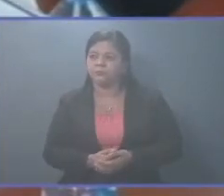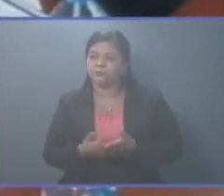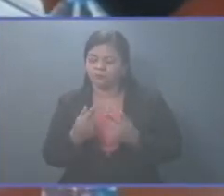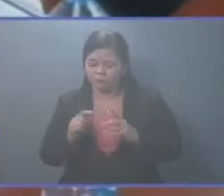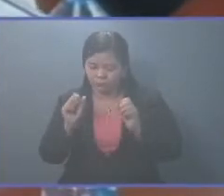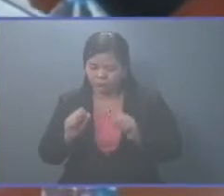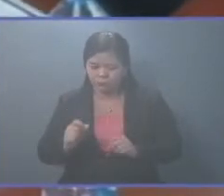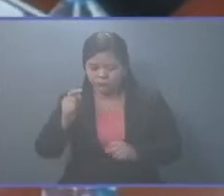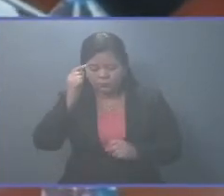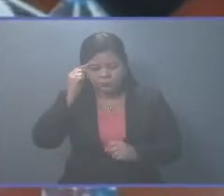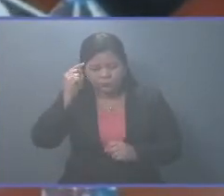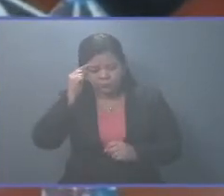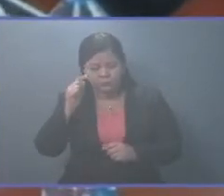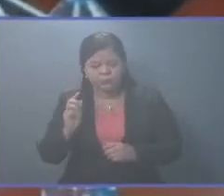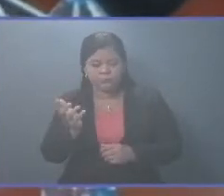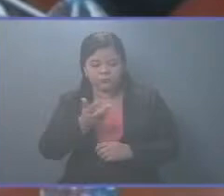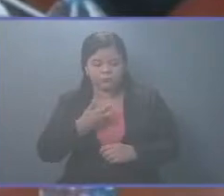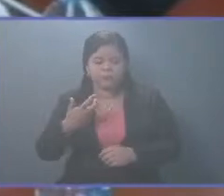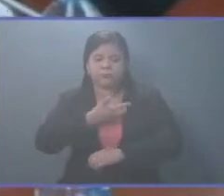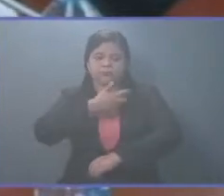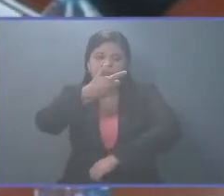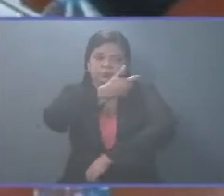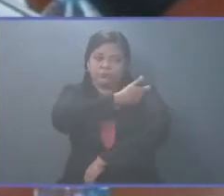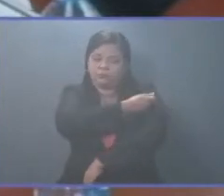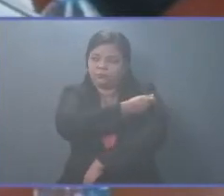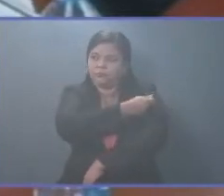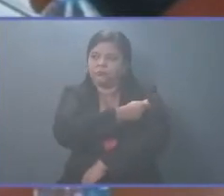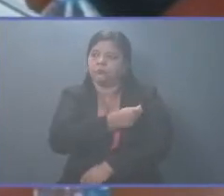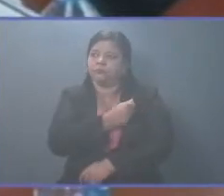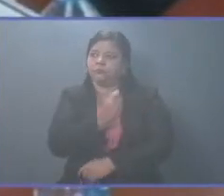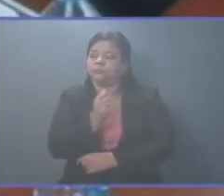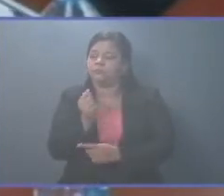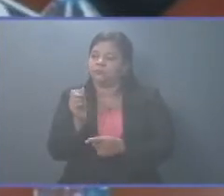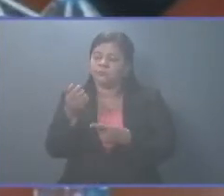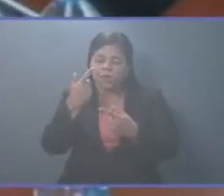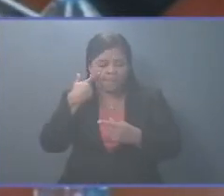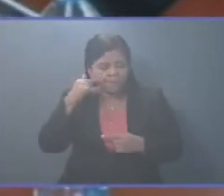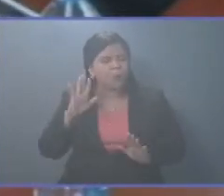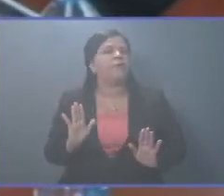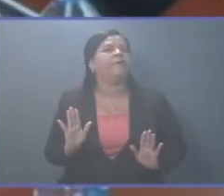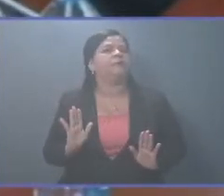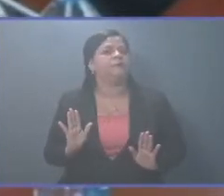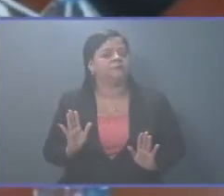pensar y tener en la cabeza que es una vacuna, son vacunas experimentales, todas.